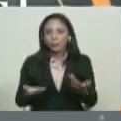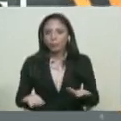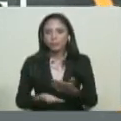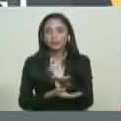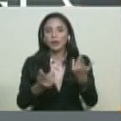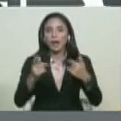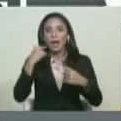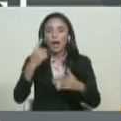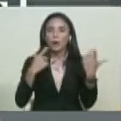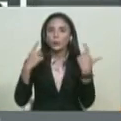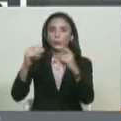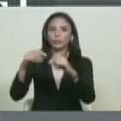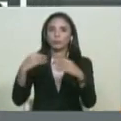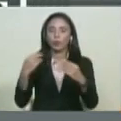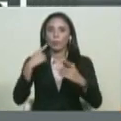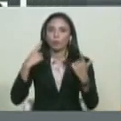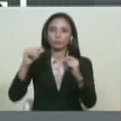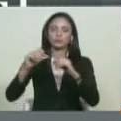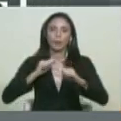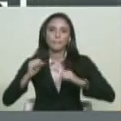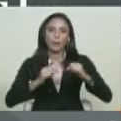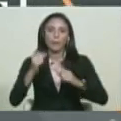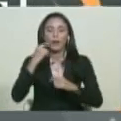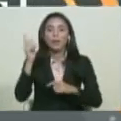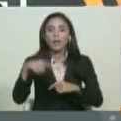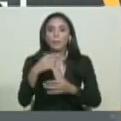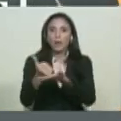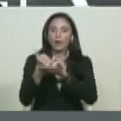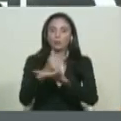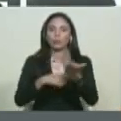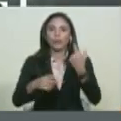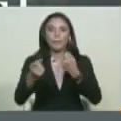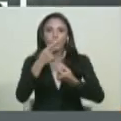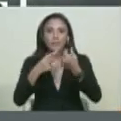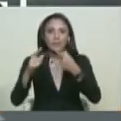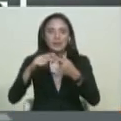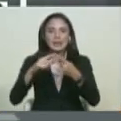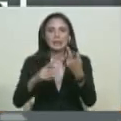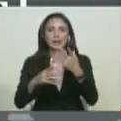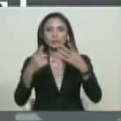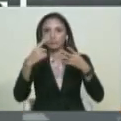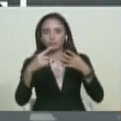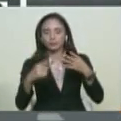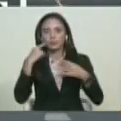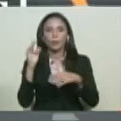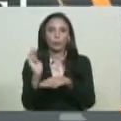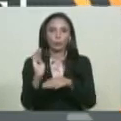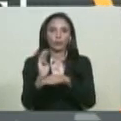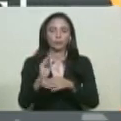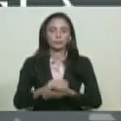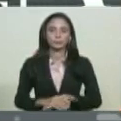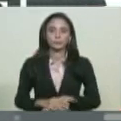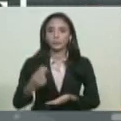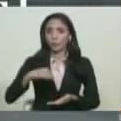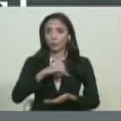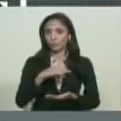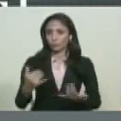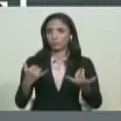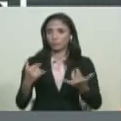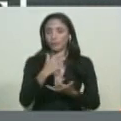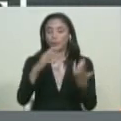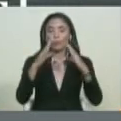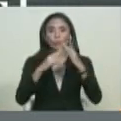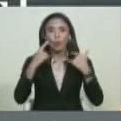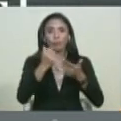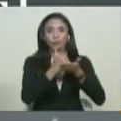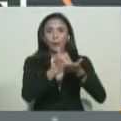de evacuación y los primeros auxilios en caso que sea necesario. Es por eso, pues, que nosotros estamos tomando todas